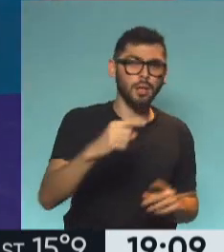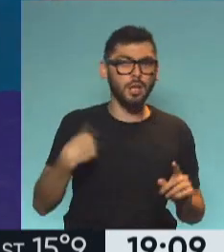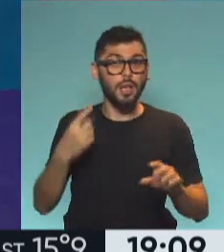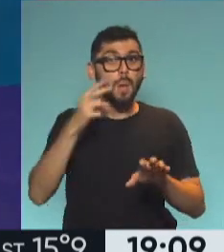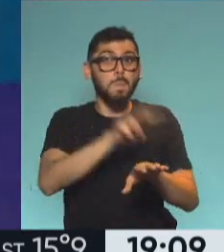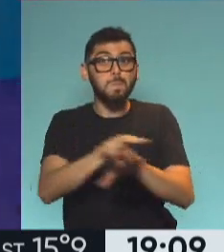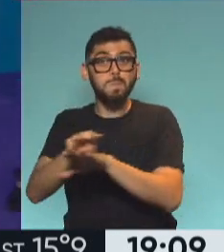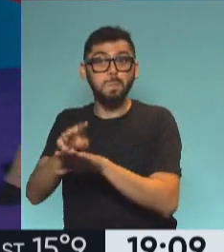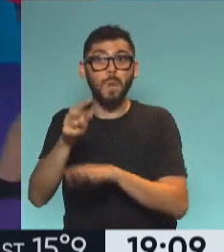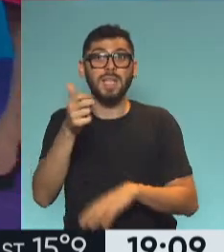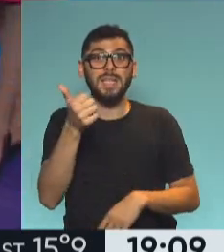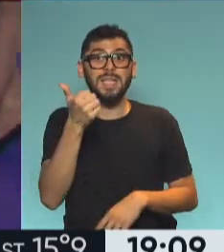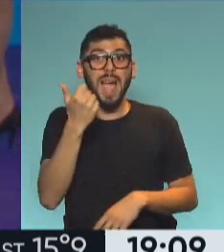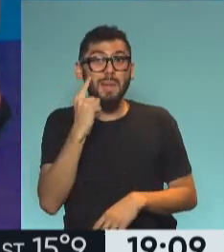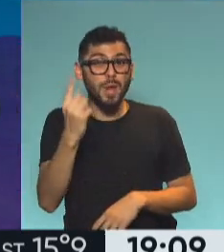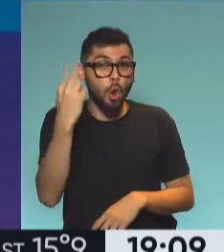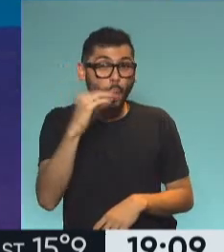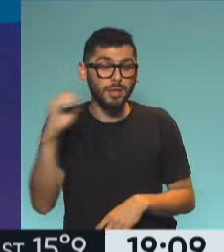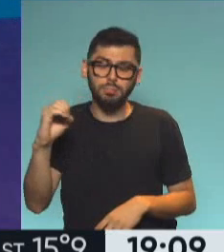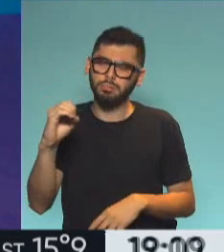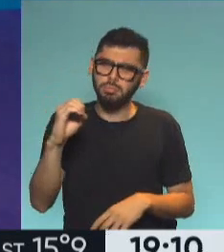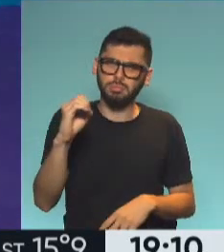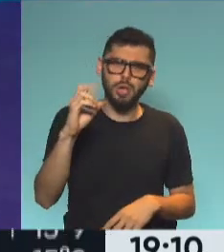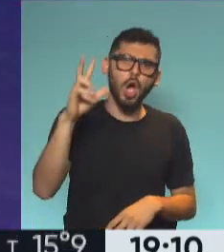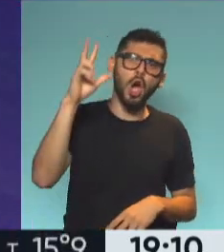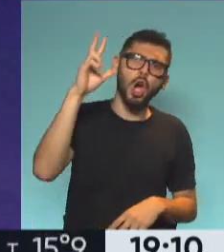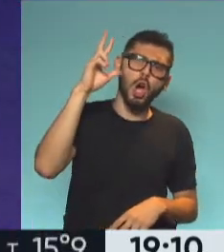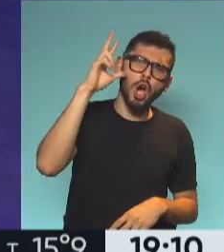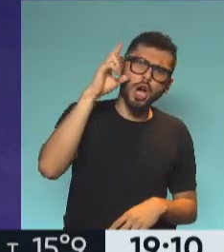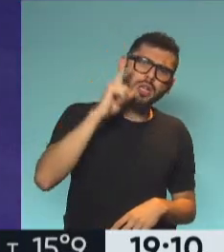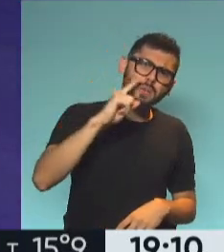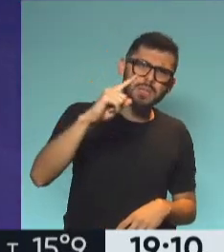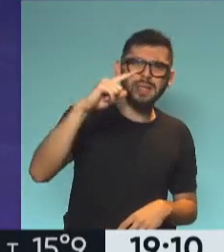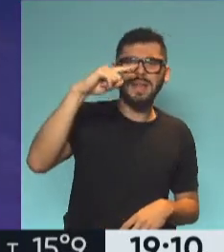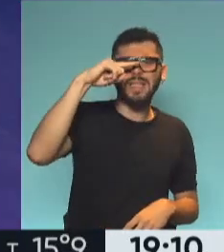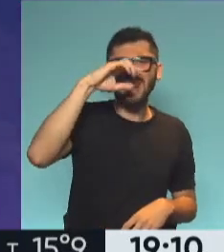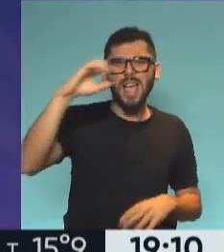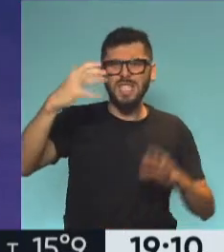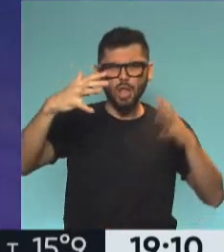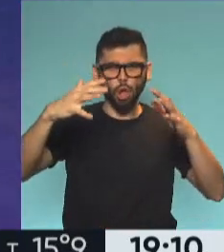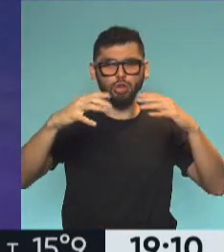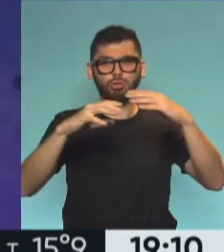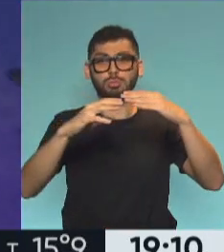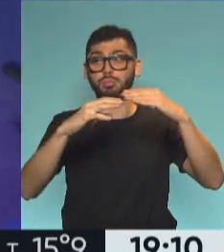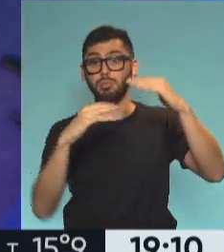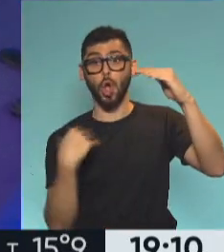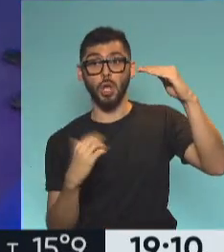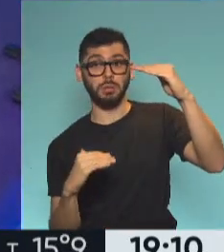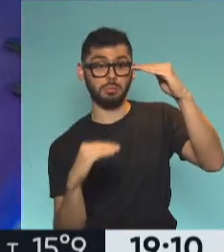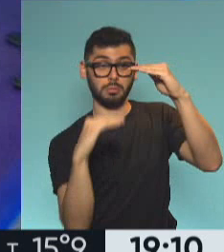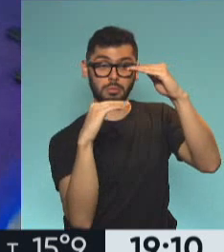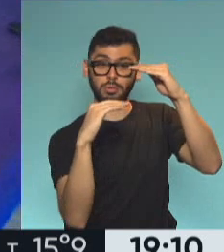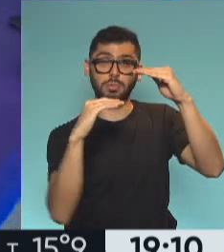por coronavirus. Si esto es el 70 y pico, fíjese que nos queda mucho. No nos queda mucho.